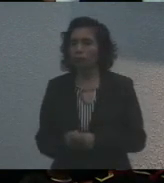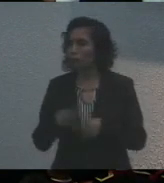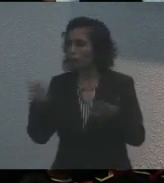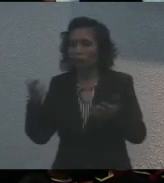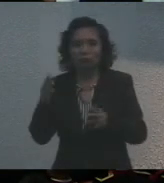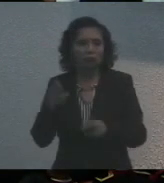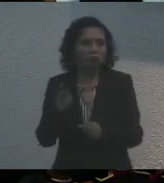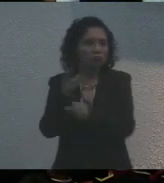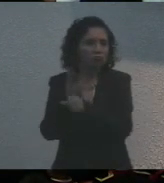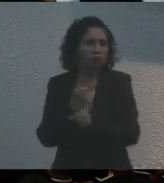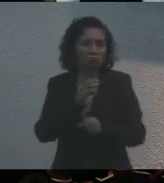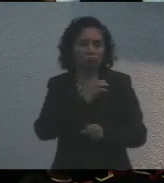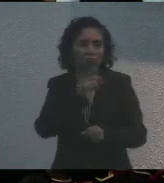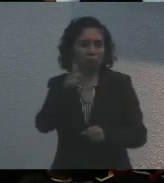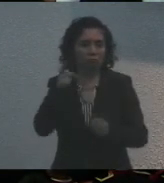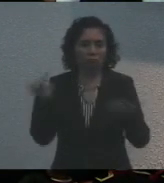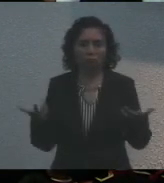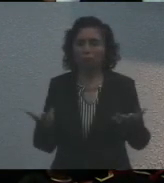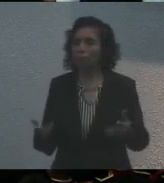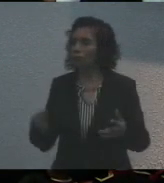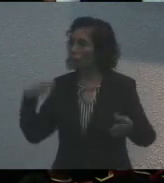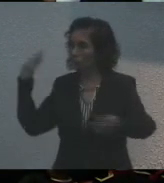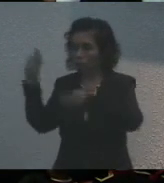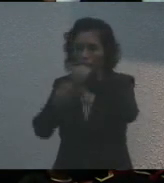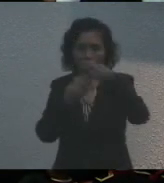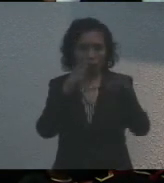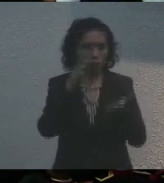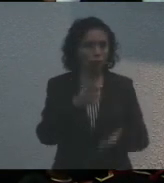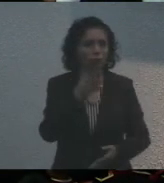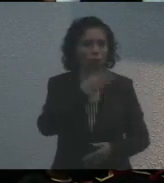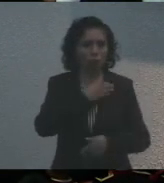especiales. A todos ustedes, buenas tardes.